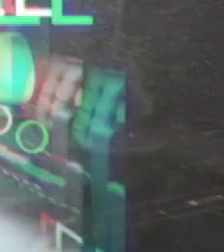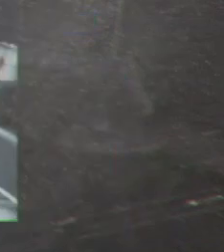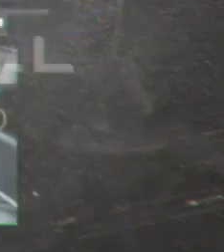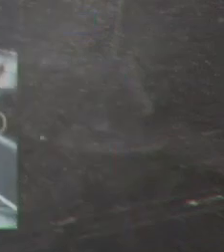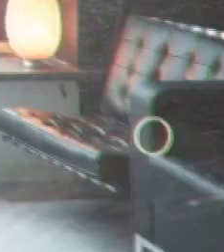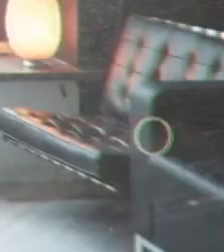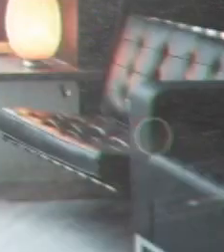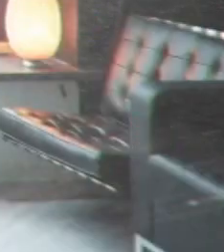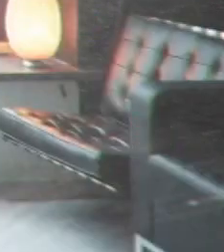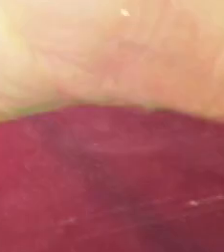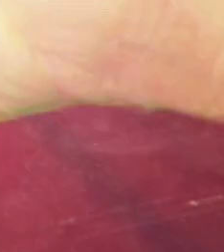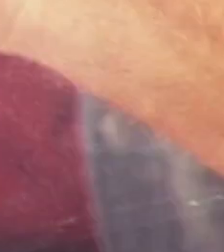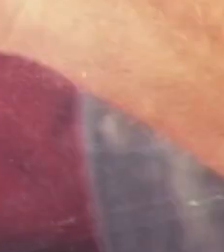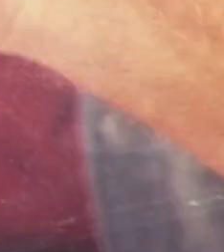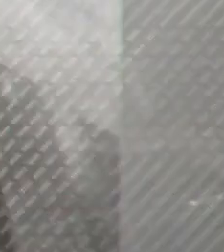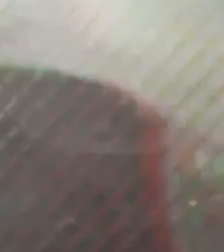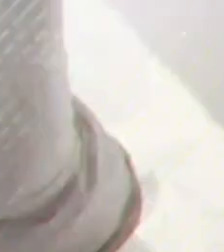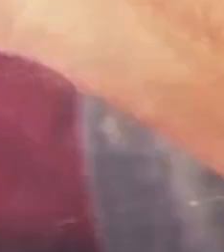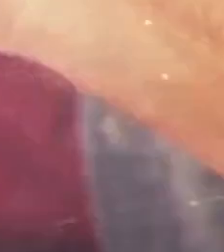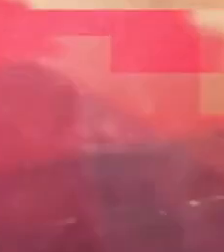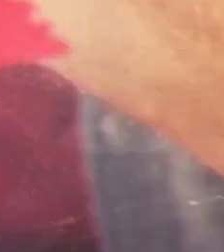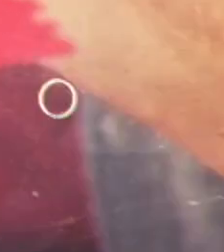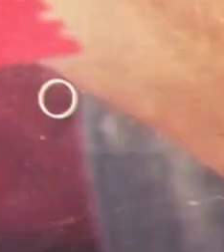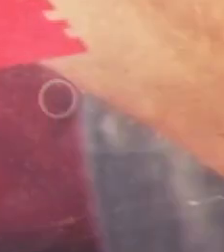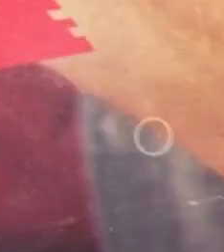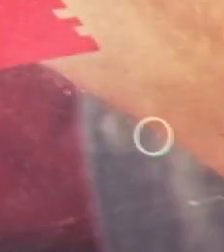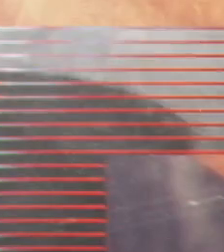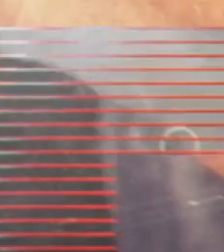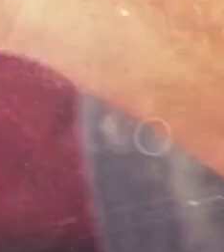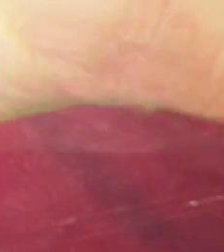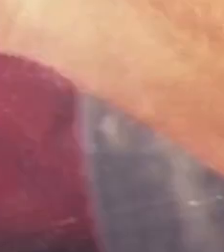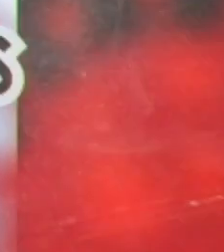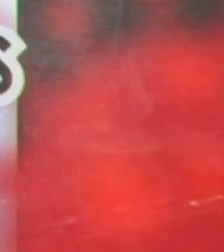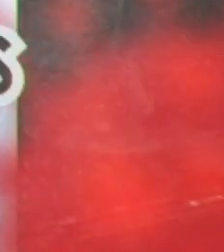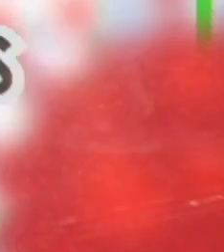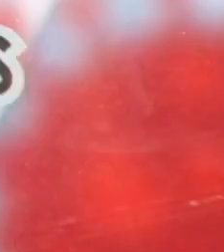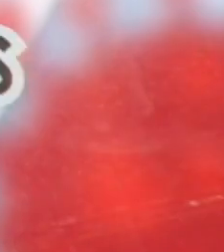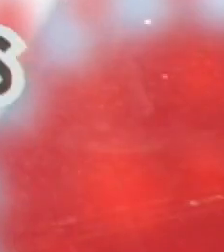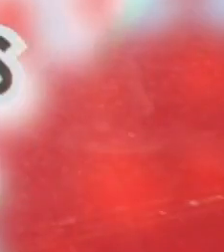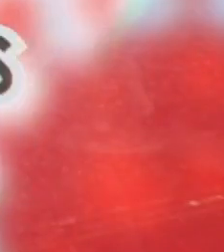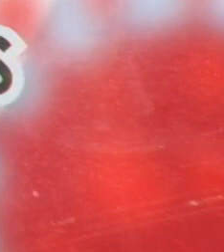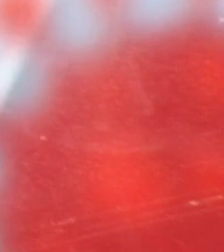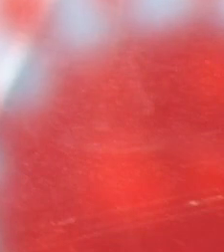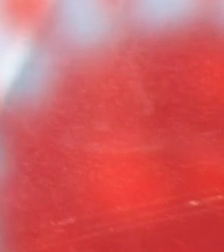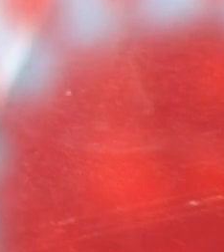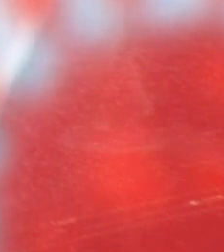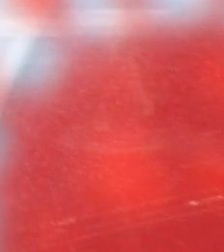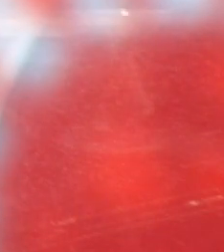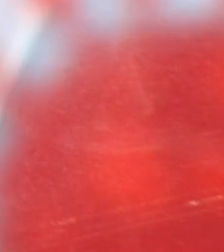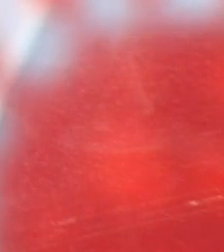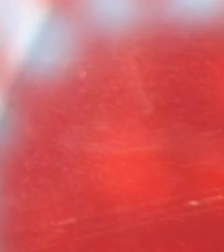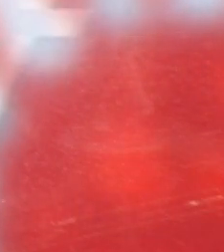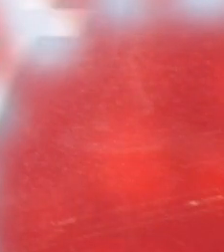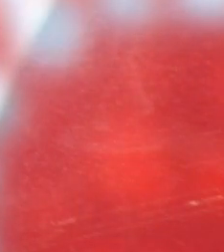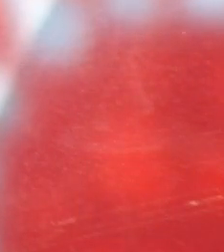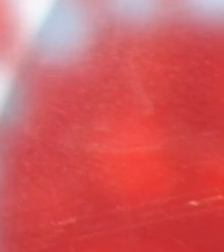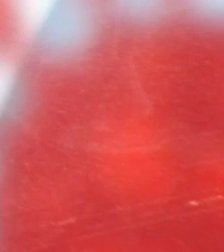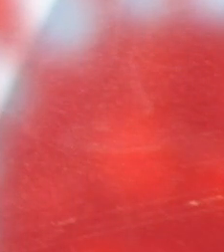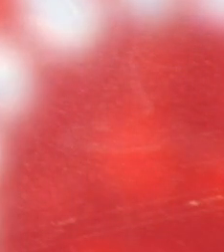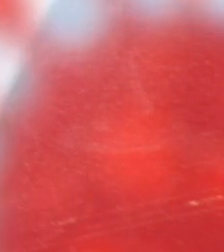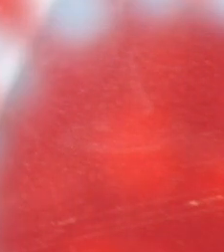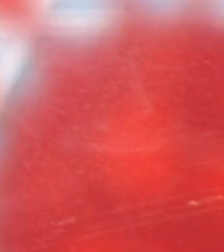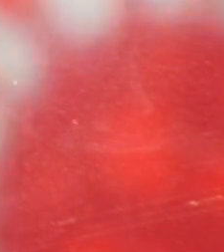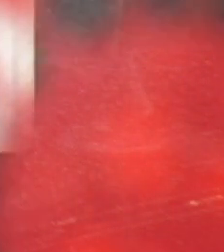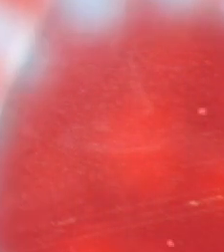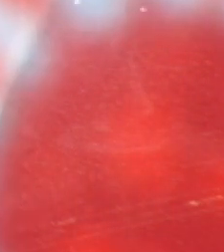los reconocidos expertos en comunicación y salud mental, María Esther Flores, Telma Darkins,